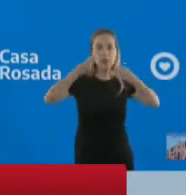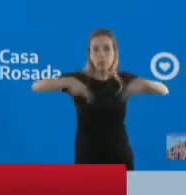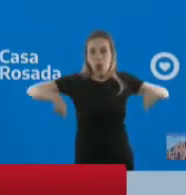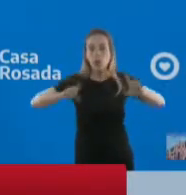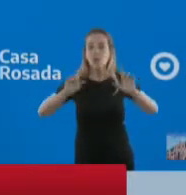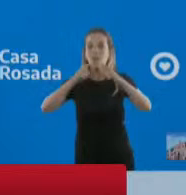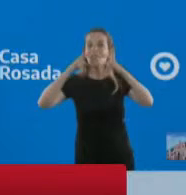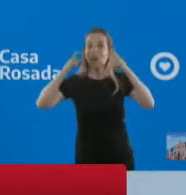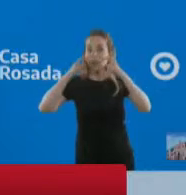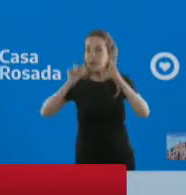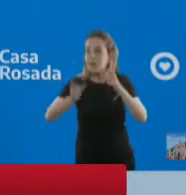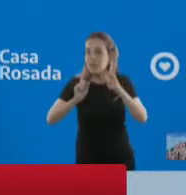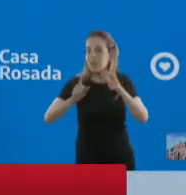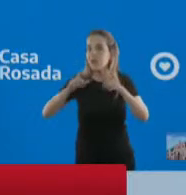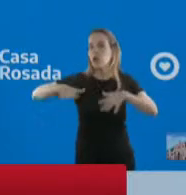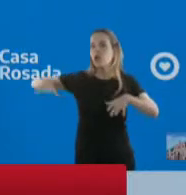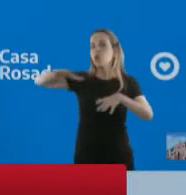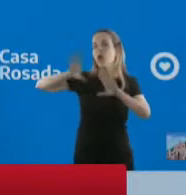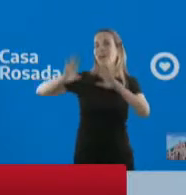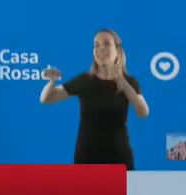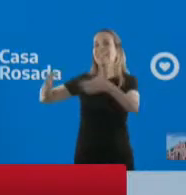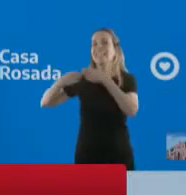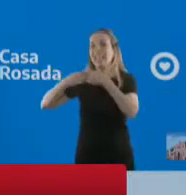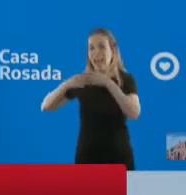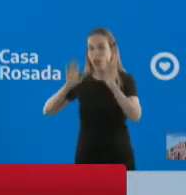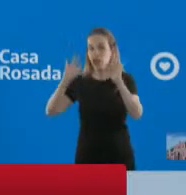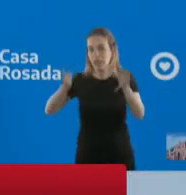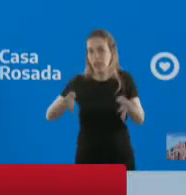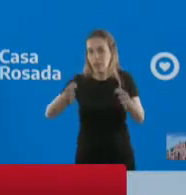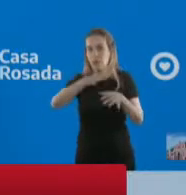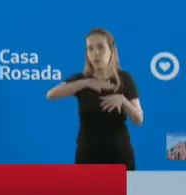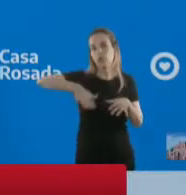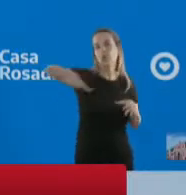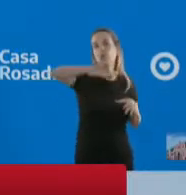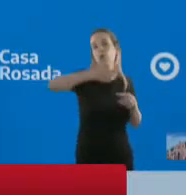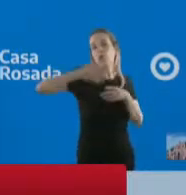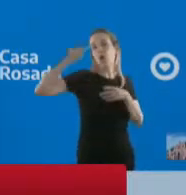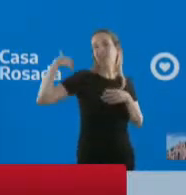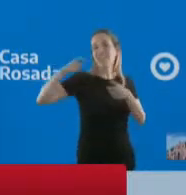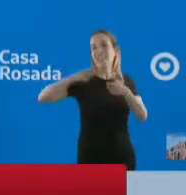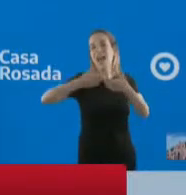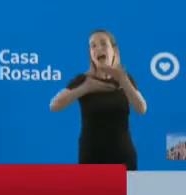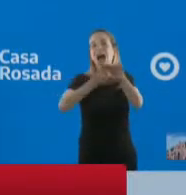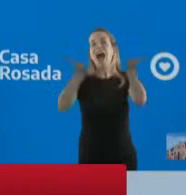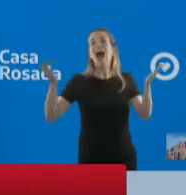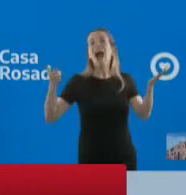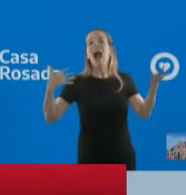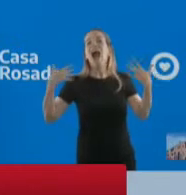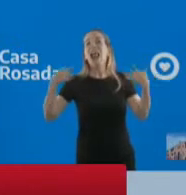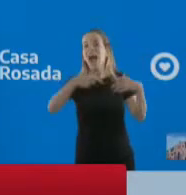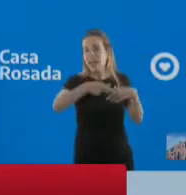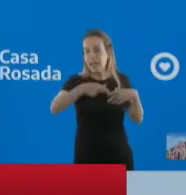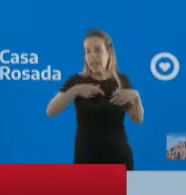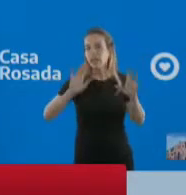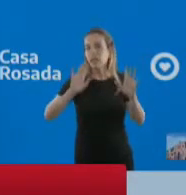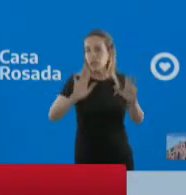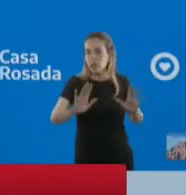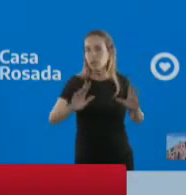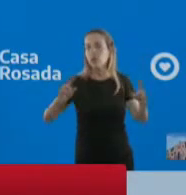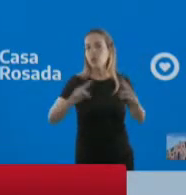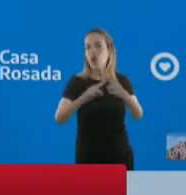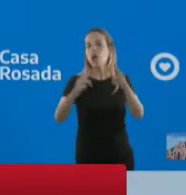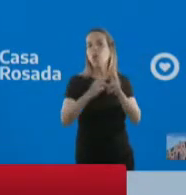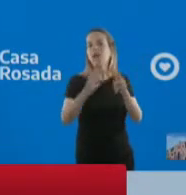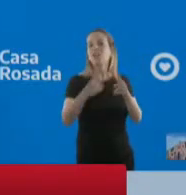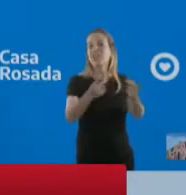fueron incumplidos, si no se hubiera dejado de traer la vacuna Pfizer todavía, inexplicablemente, porque las